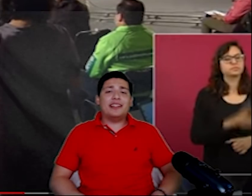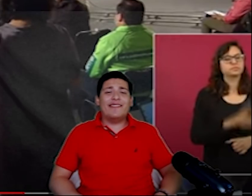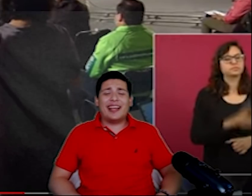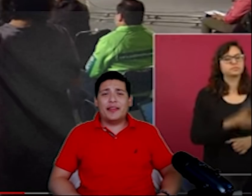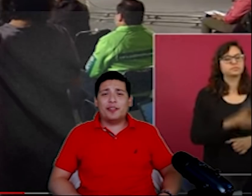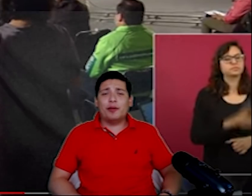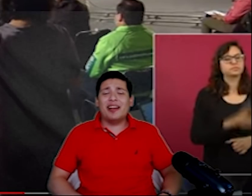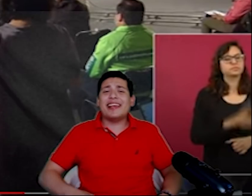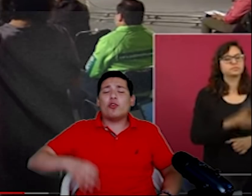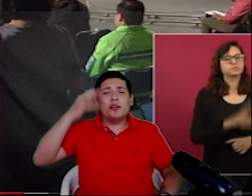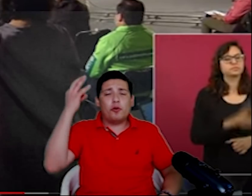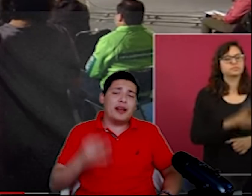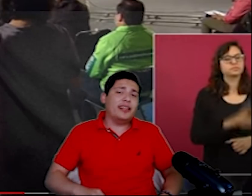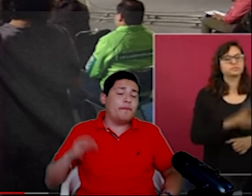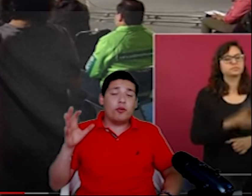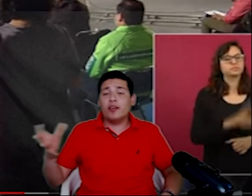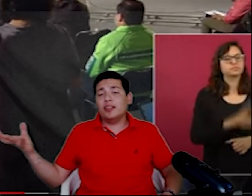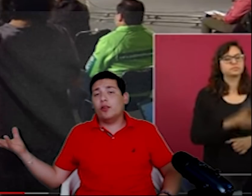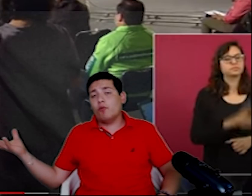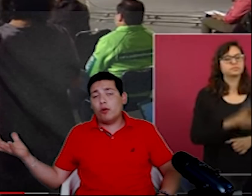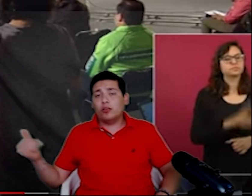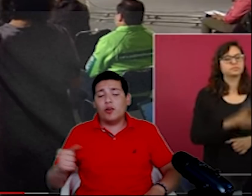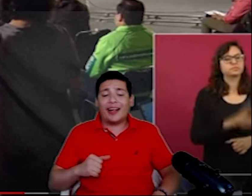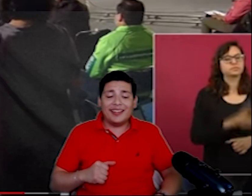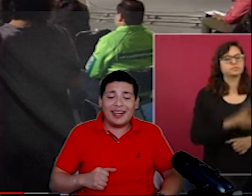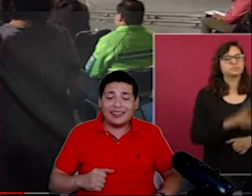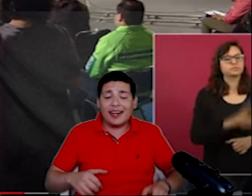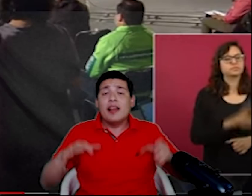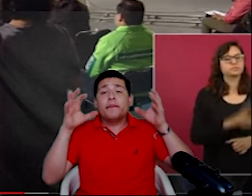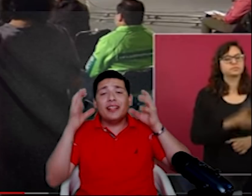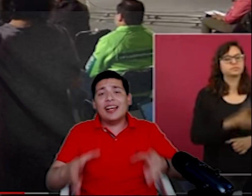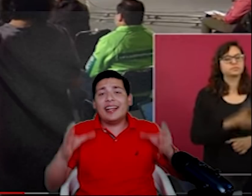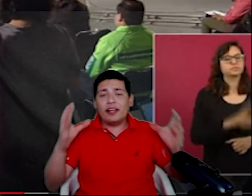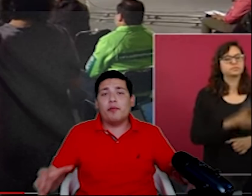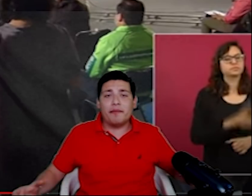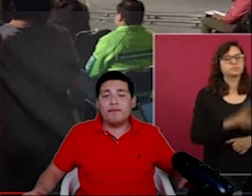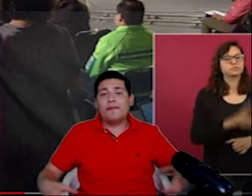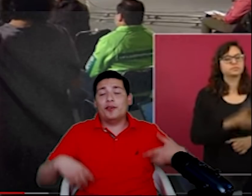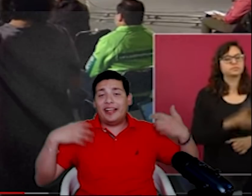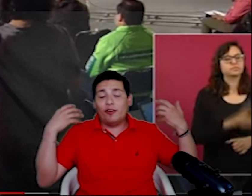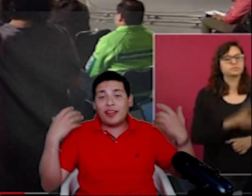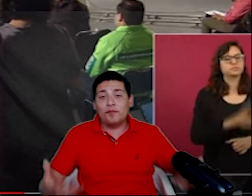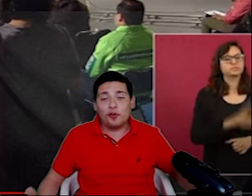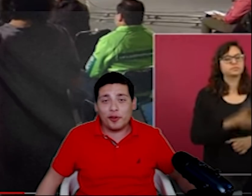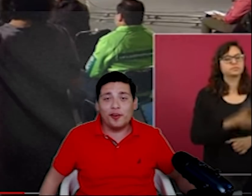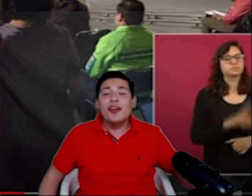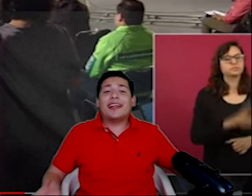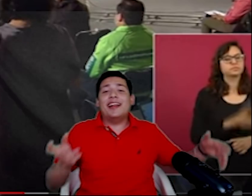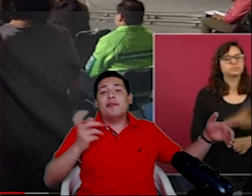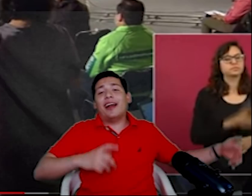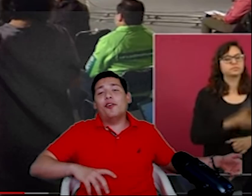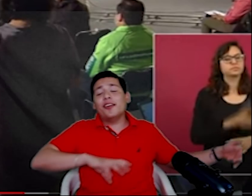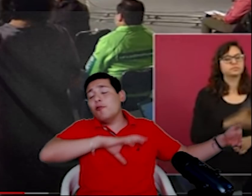habló el presidente Andrés Manuel y con diplomacia le pegó un cachetadón guajolotero a Ken Salazar, mensaje que obviamente pues generó tanto ruido